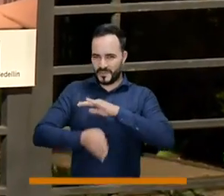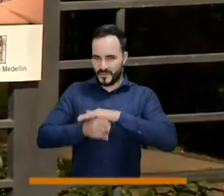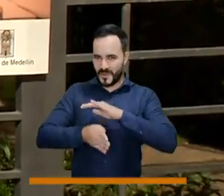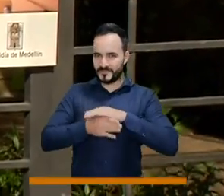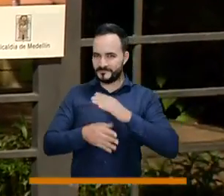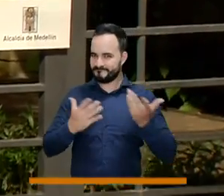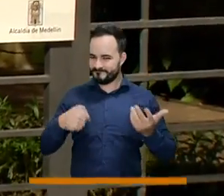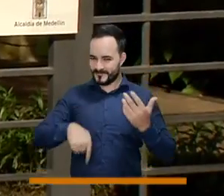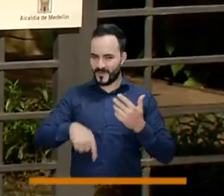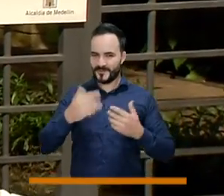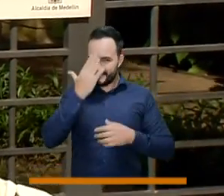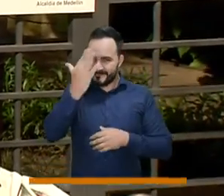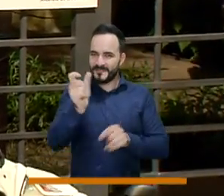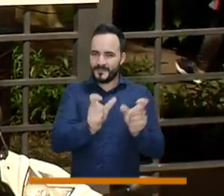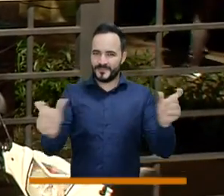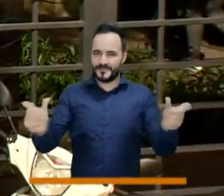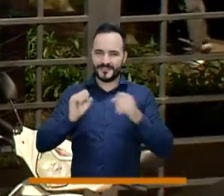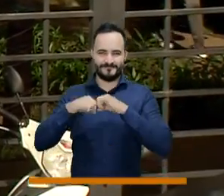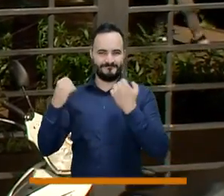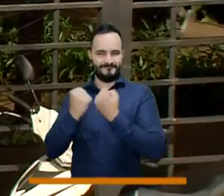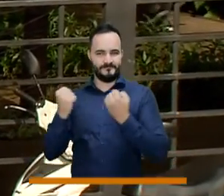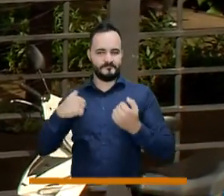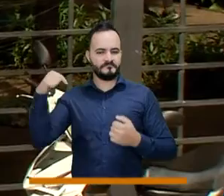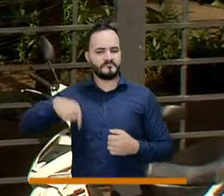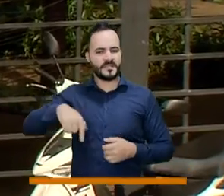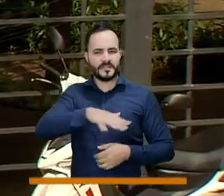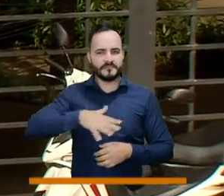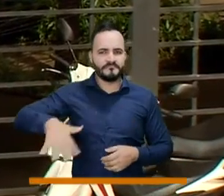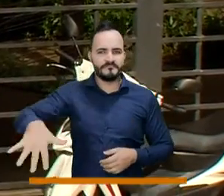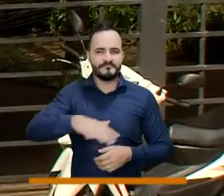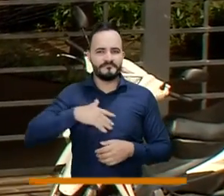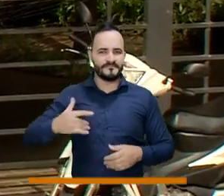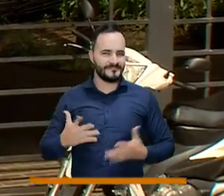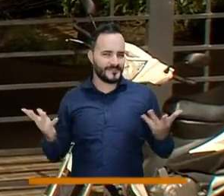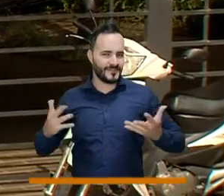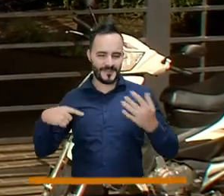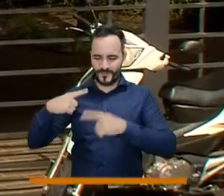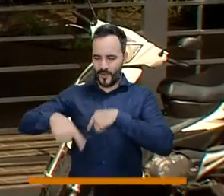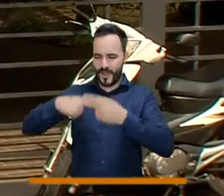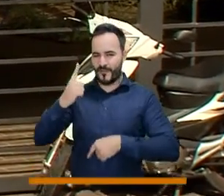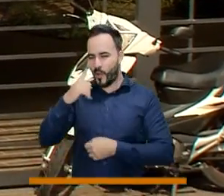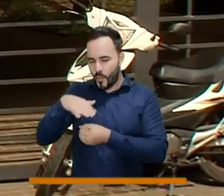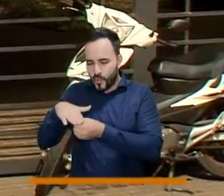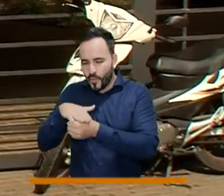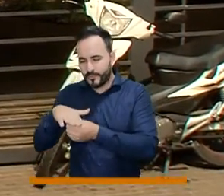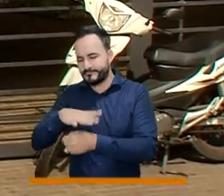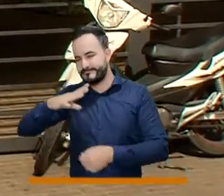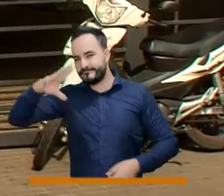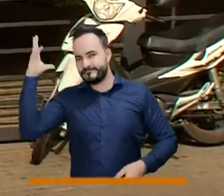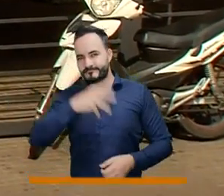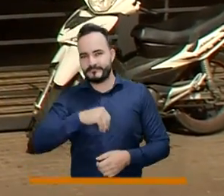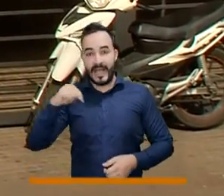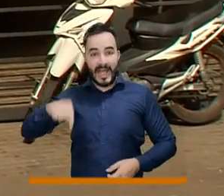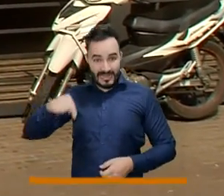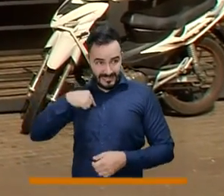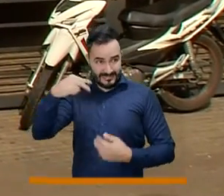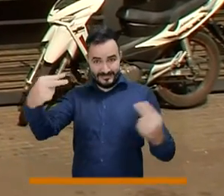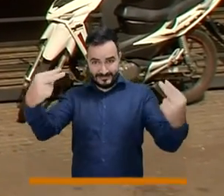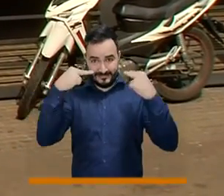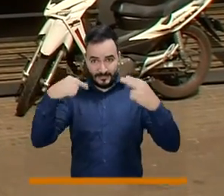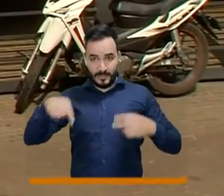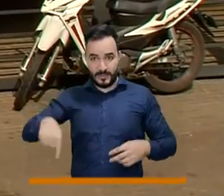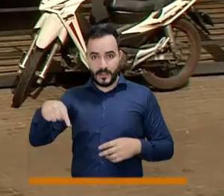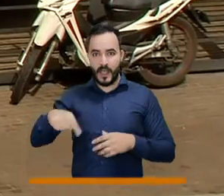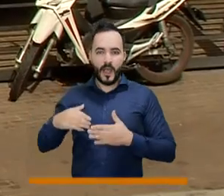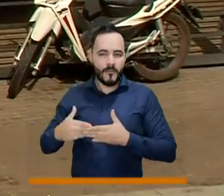Y continuamos con más de Frente a la Gente, retomando desde uno de los puntos más emblemáticos de Moravia. Desde